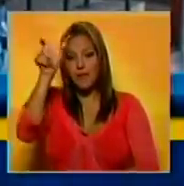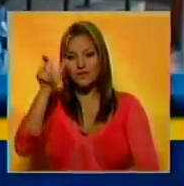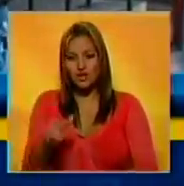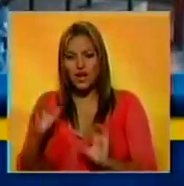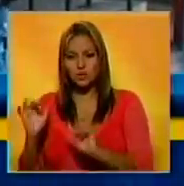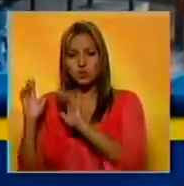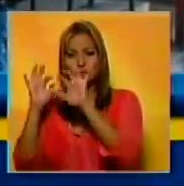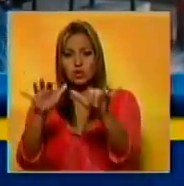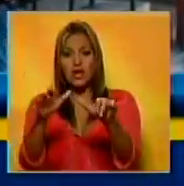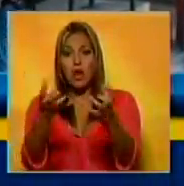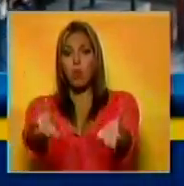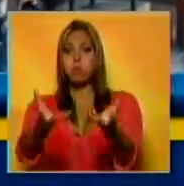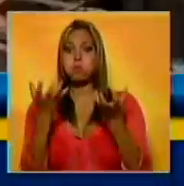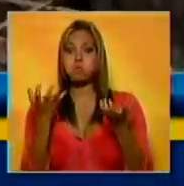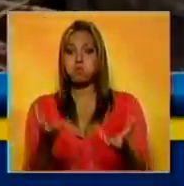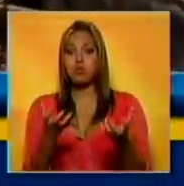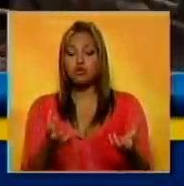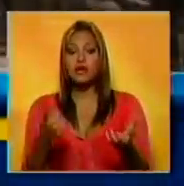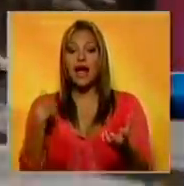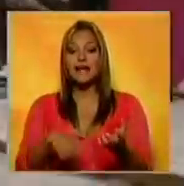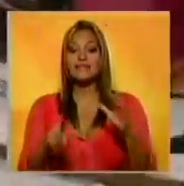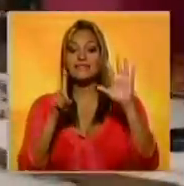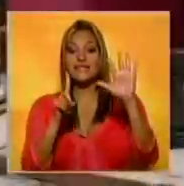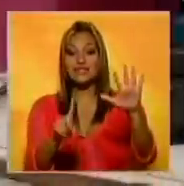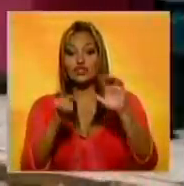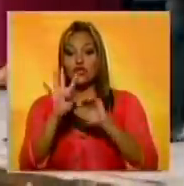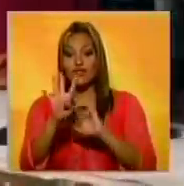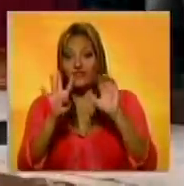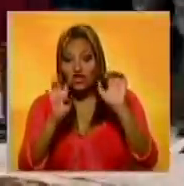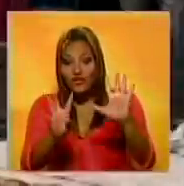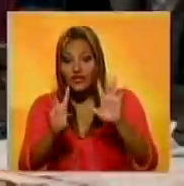aforo de la discoteca que era de 691 personas